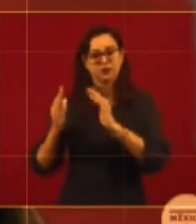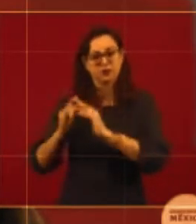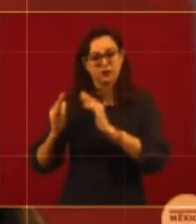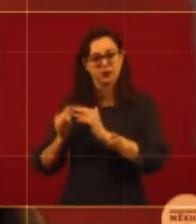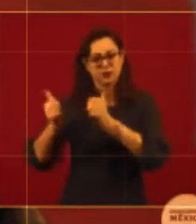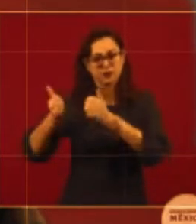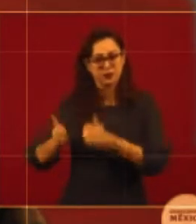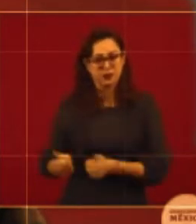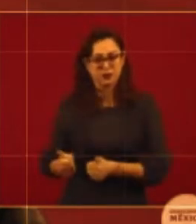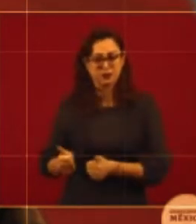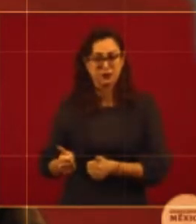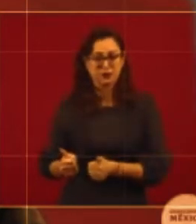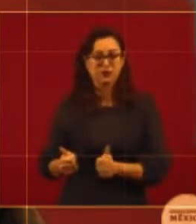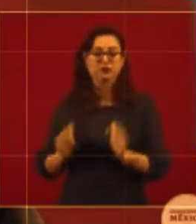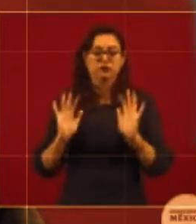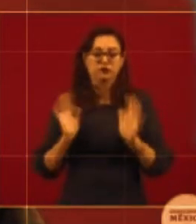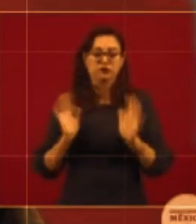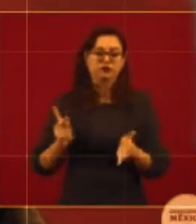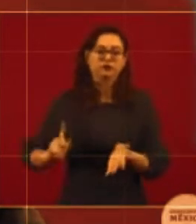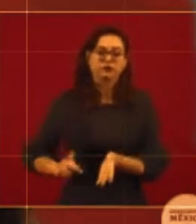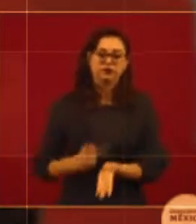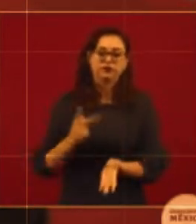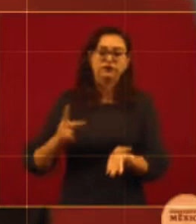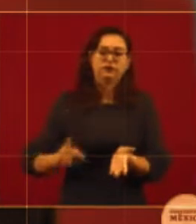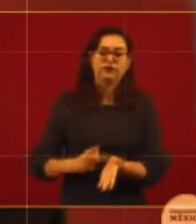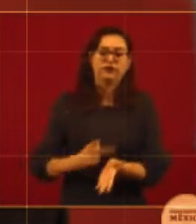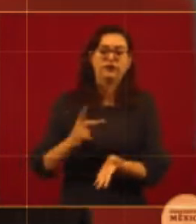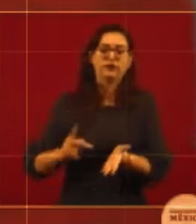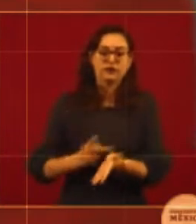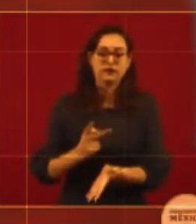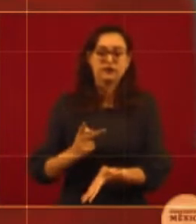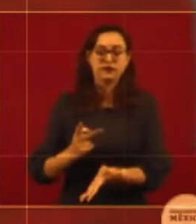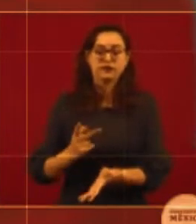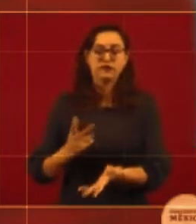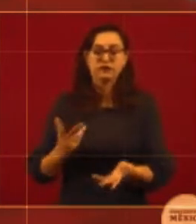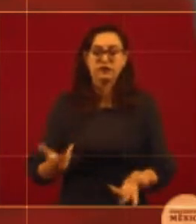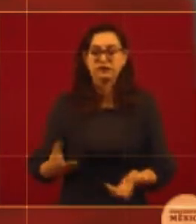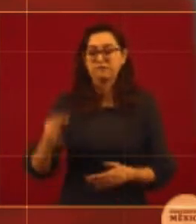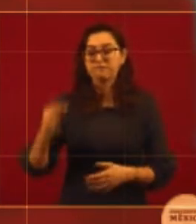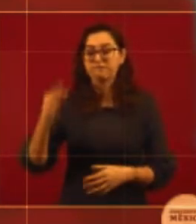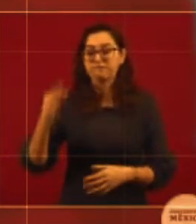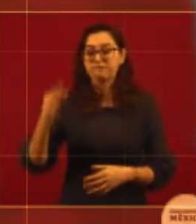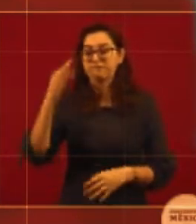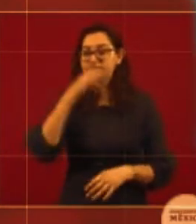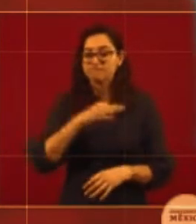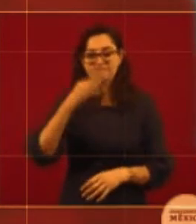como lo hemos venido diciendo que no hagamos festejos